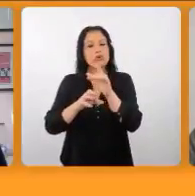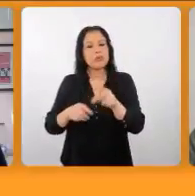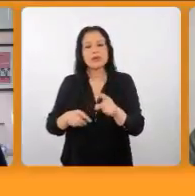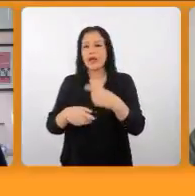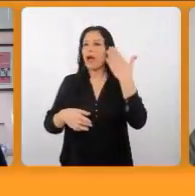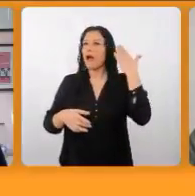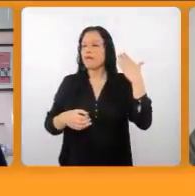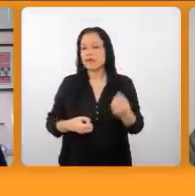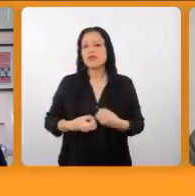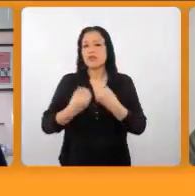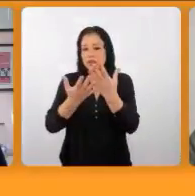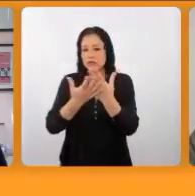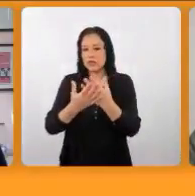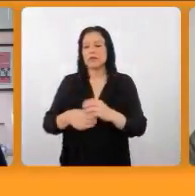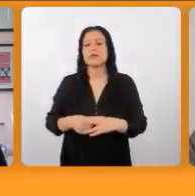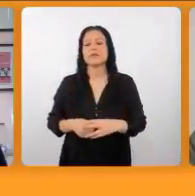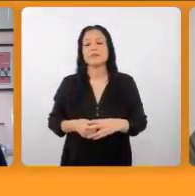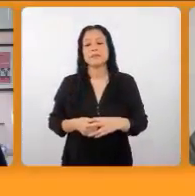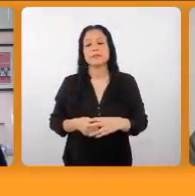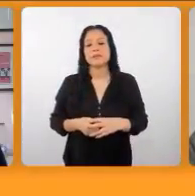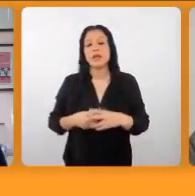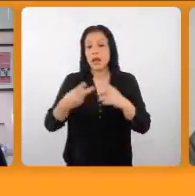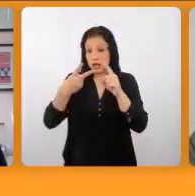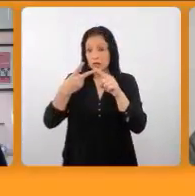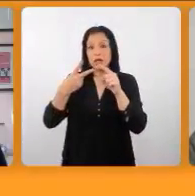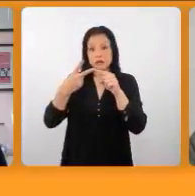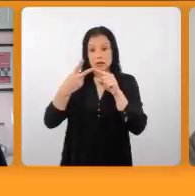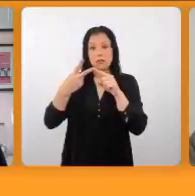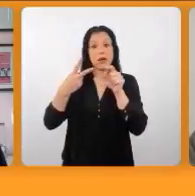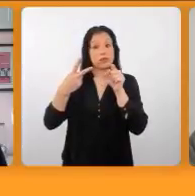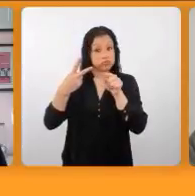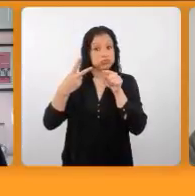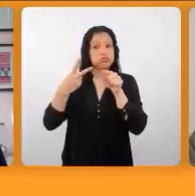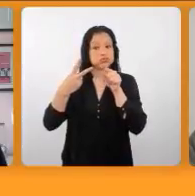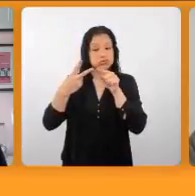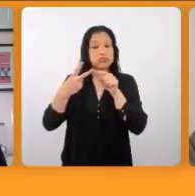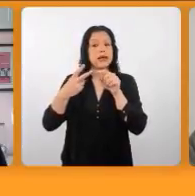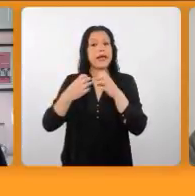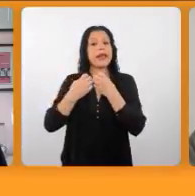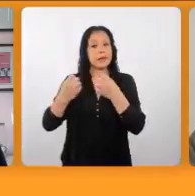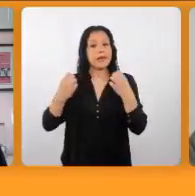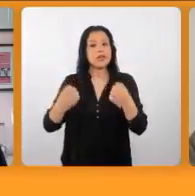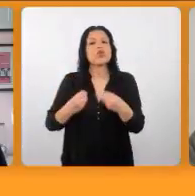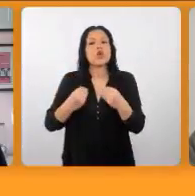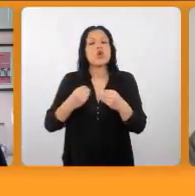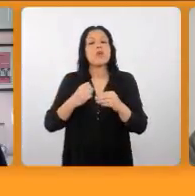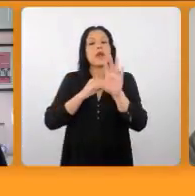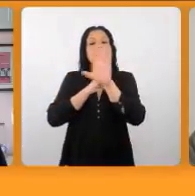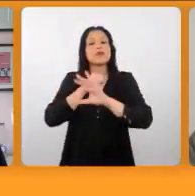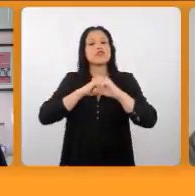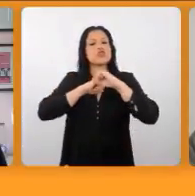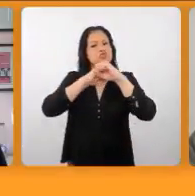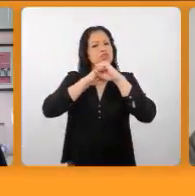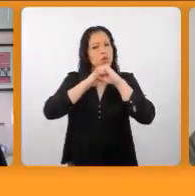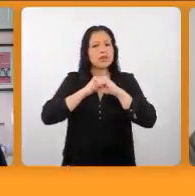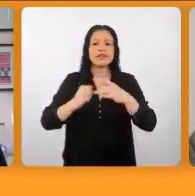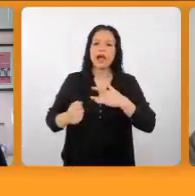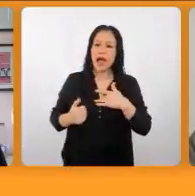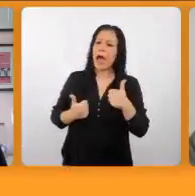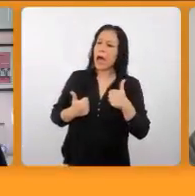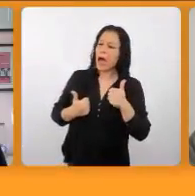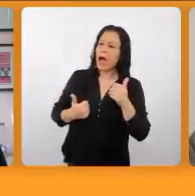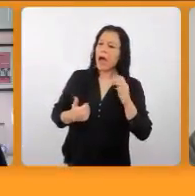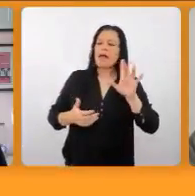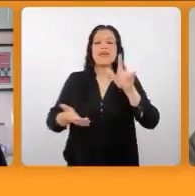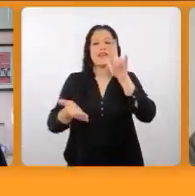venimos ofreciendo a otros mercados. Y también incluir algunos elementos de biocuidado para que se sientan más seguros en ir a